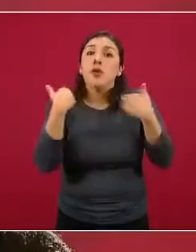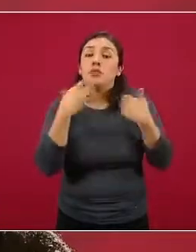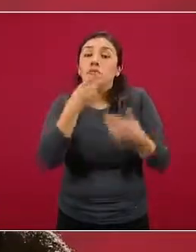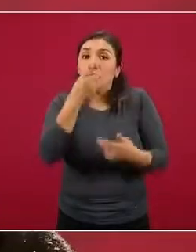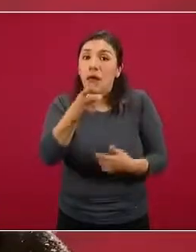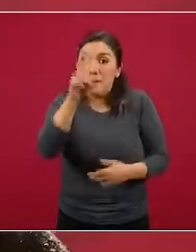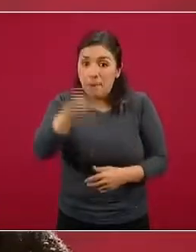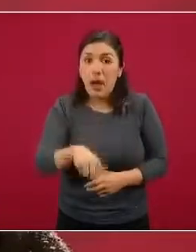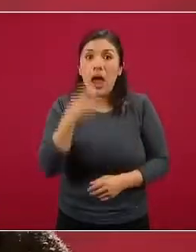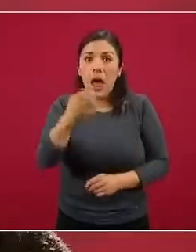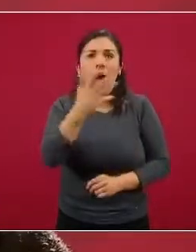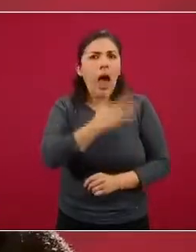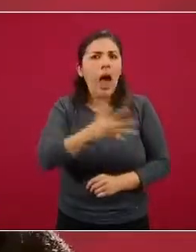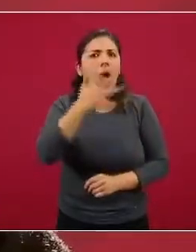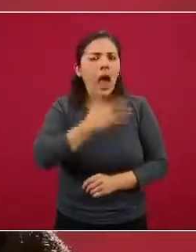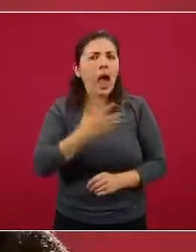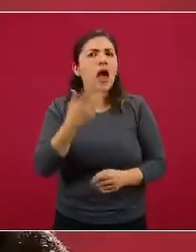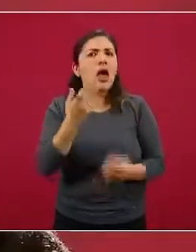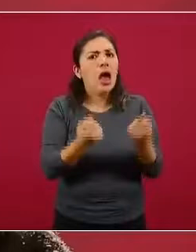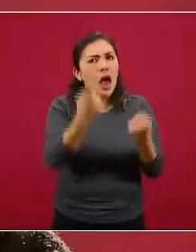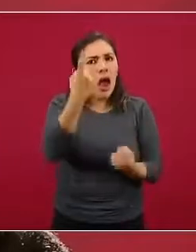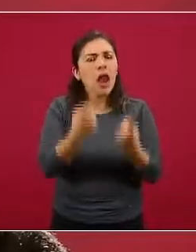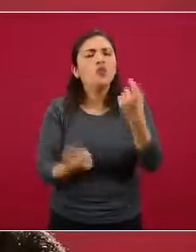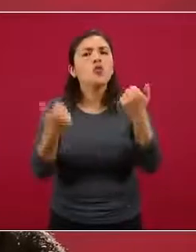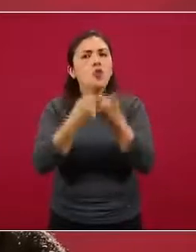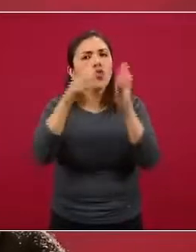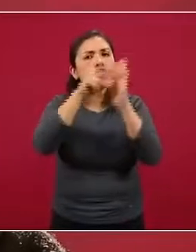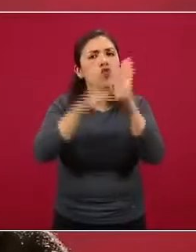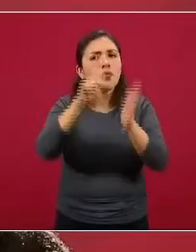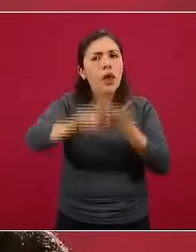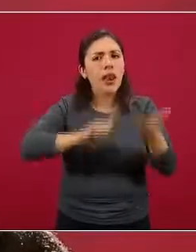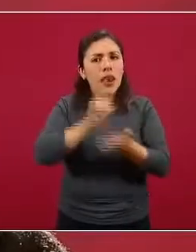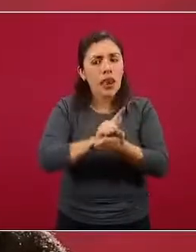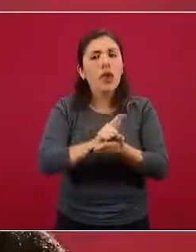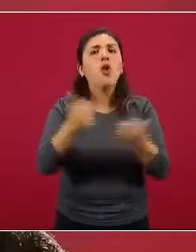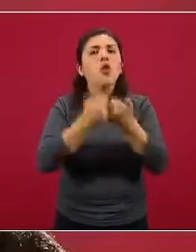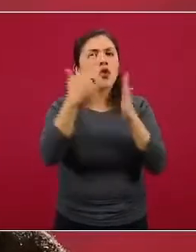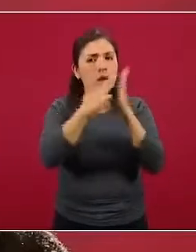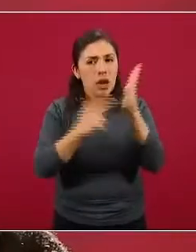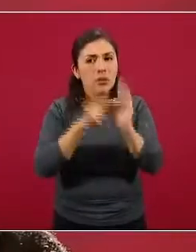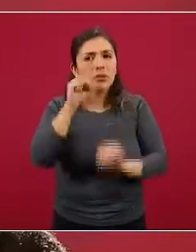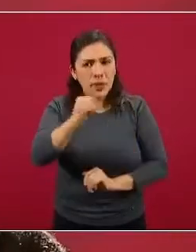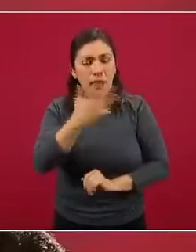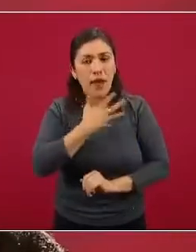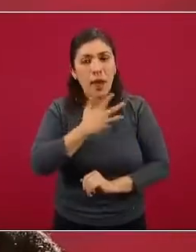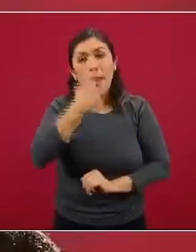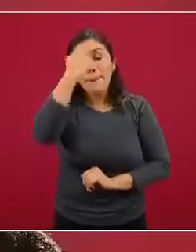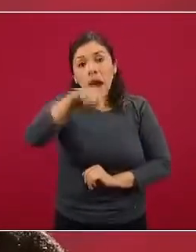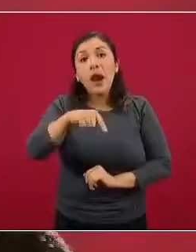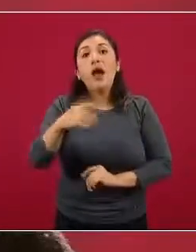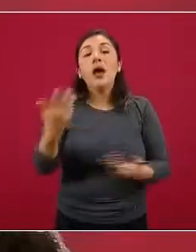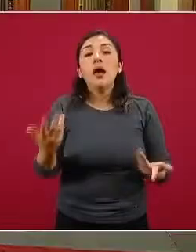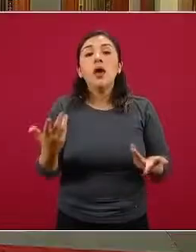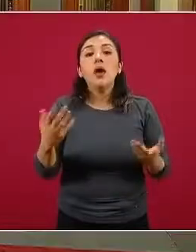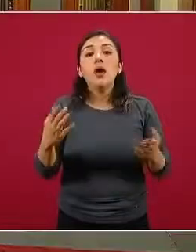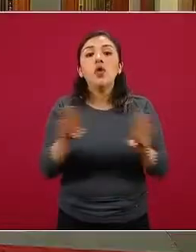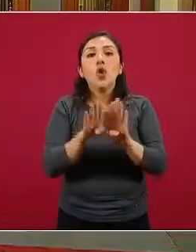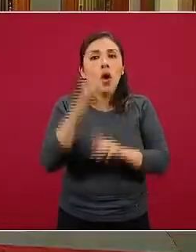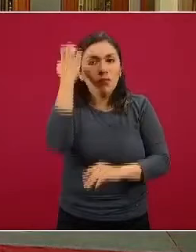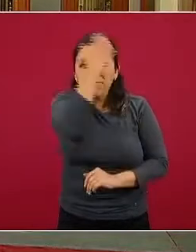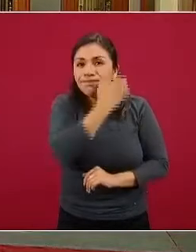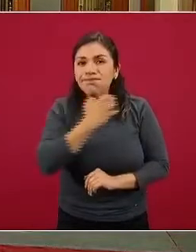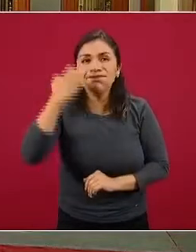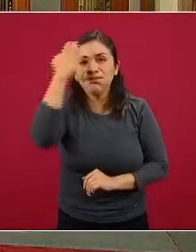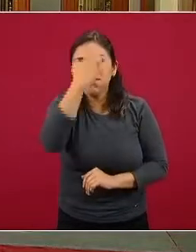públicamente que efectivamente existen procedimientos formales normados por la ley y por los reglamentos para la